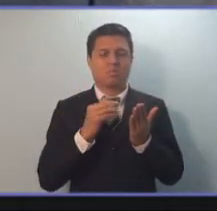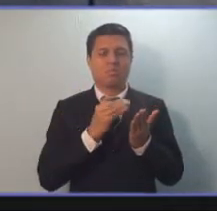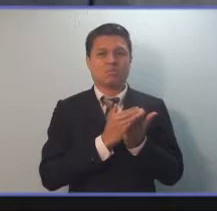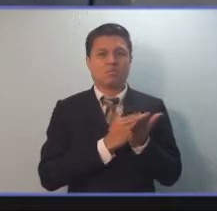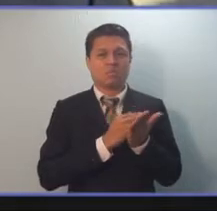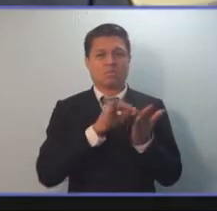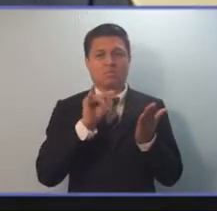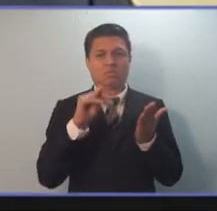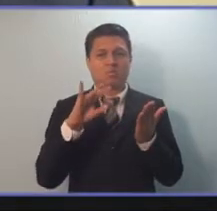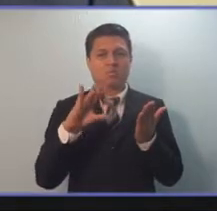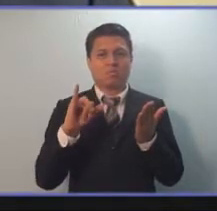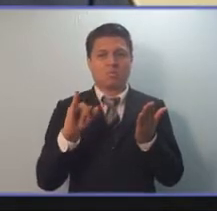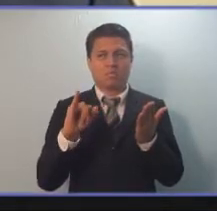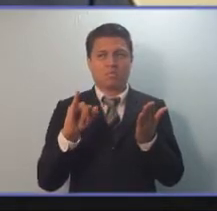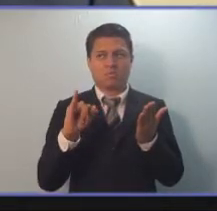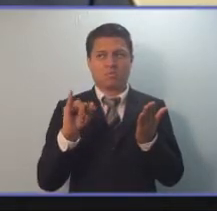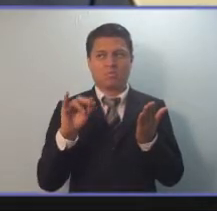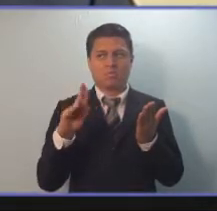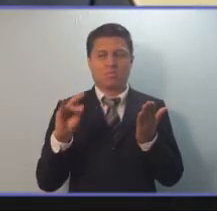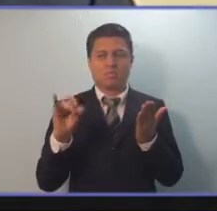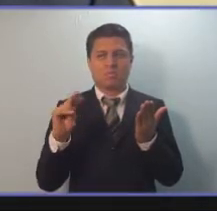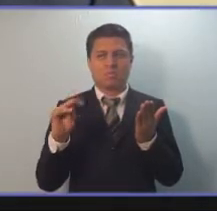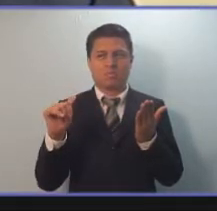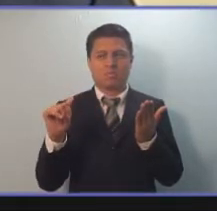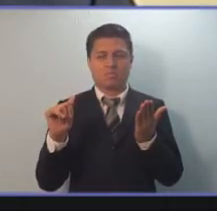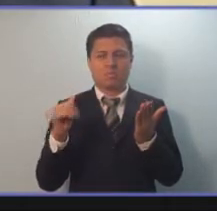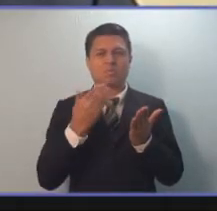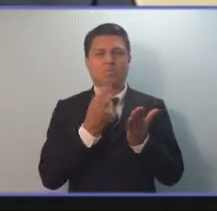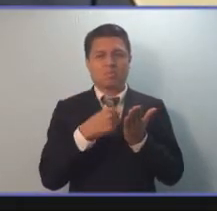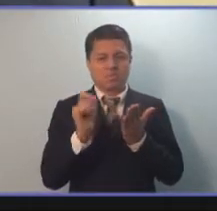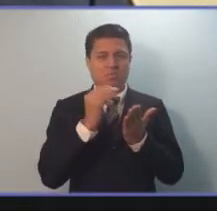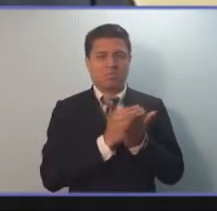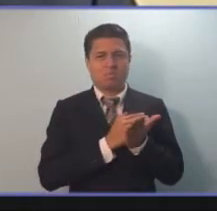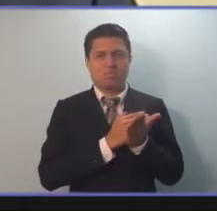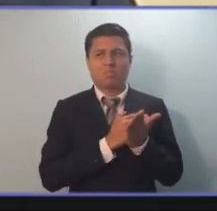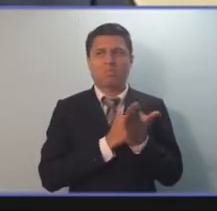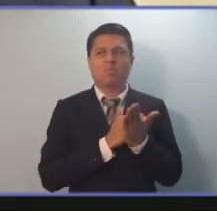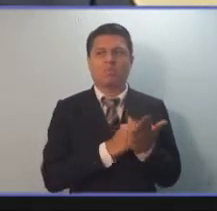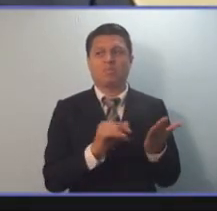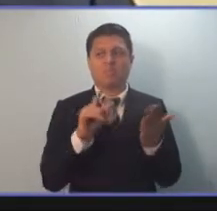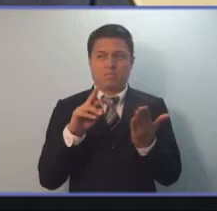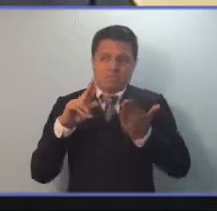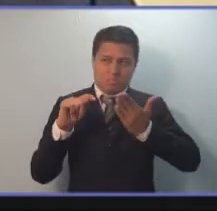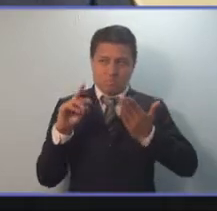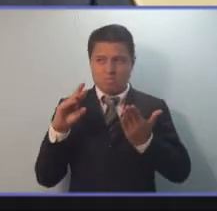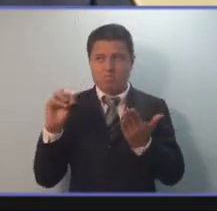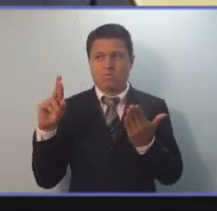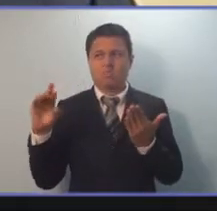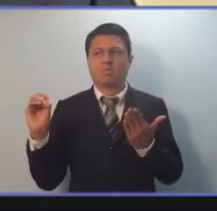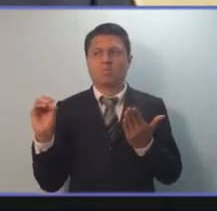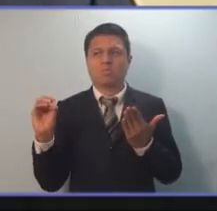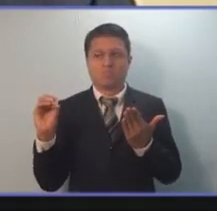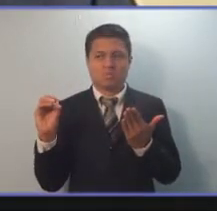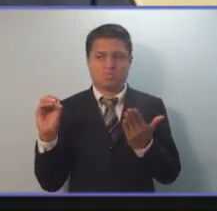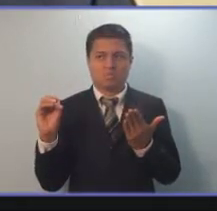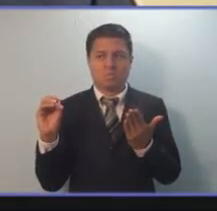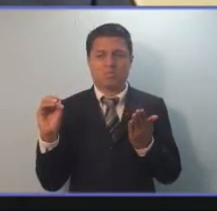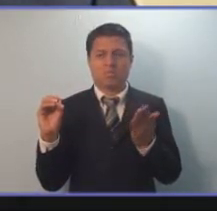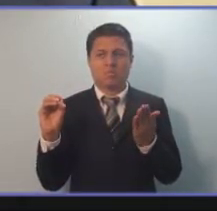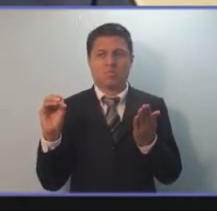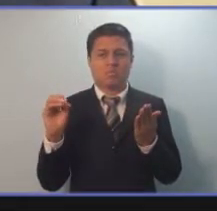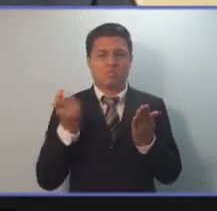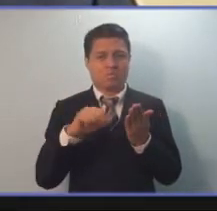Yancy Guadalupe Urbina González, presente. Alberto Romero, Armando Romero